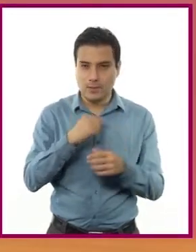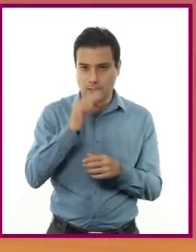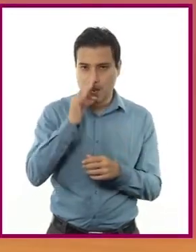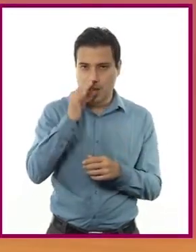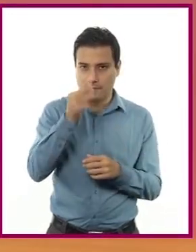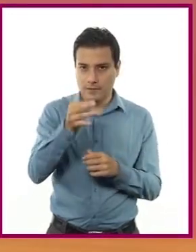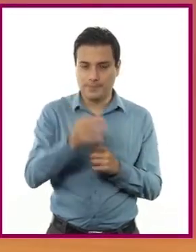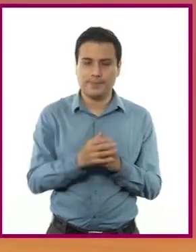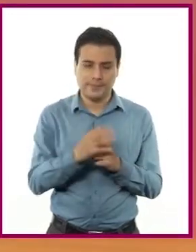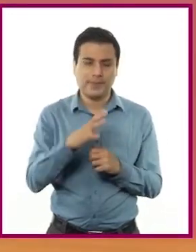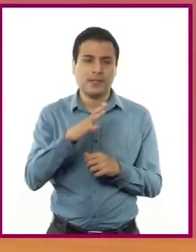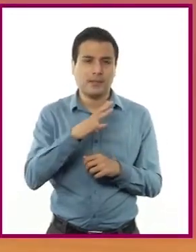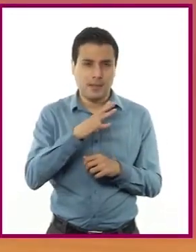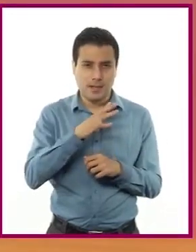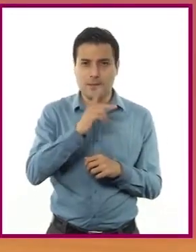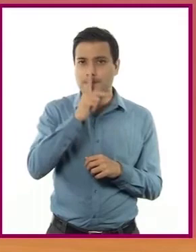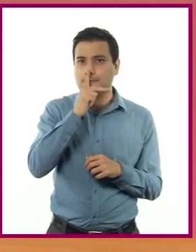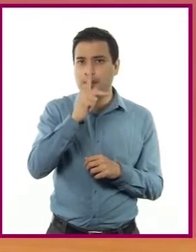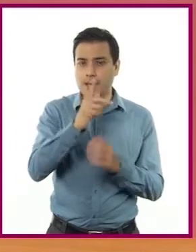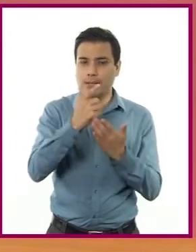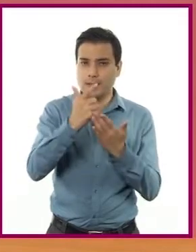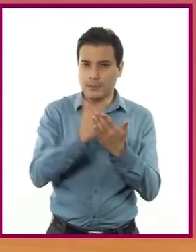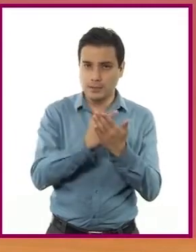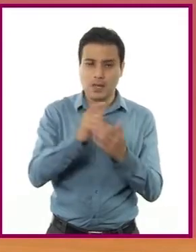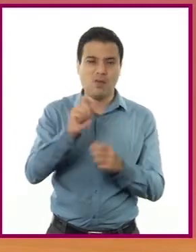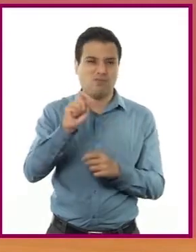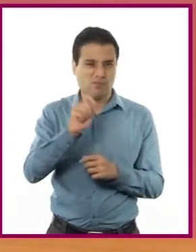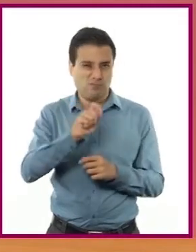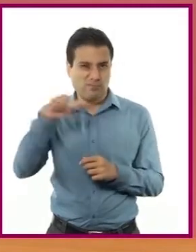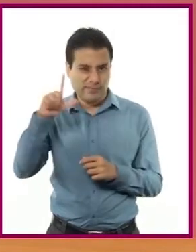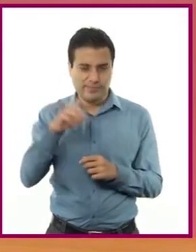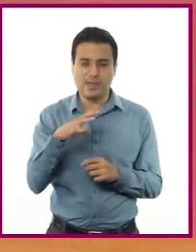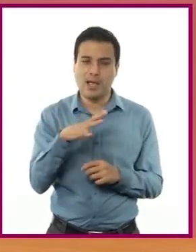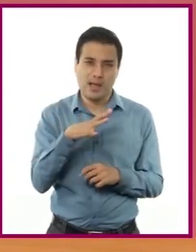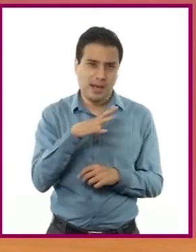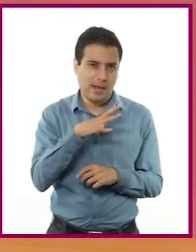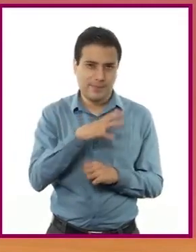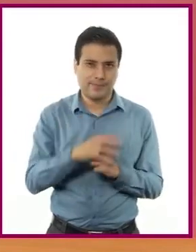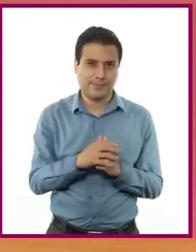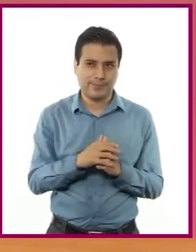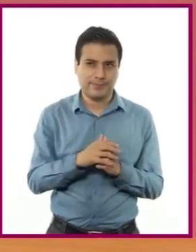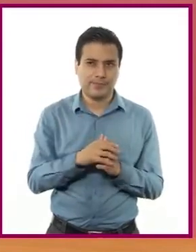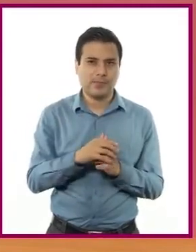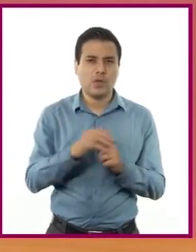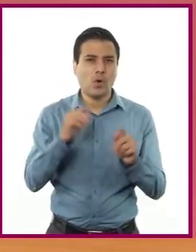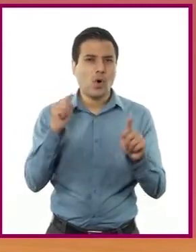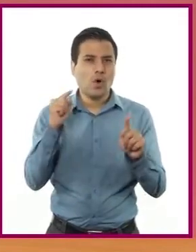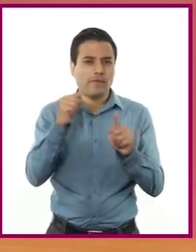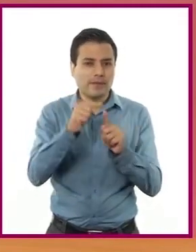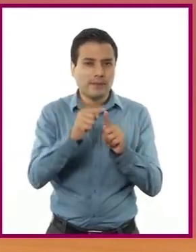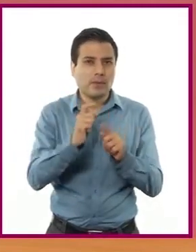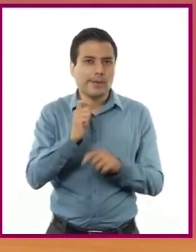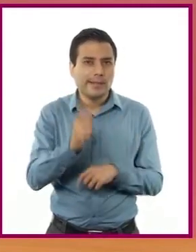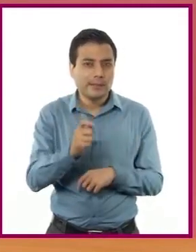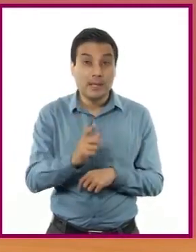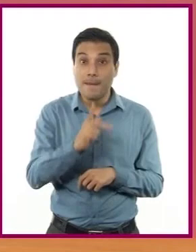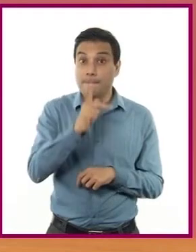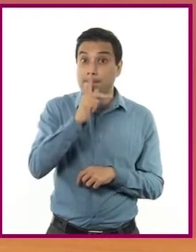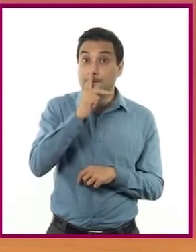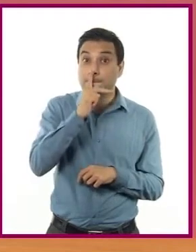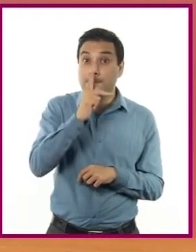que existen glosarios que son especializados, es decir, su objetivo es tratar un vocabulario